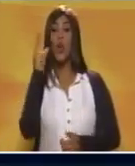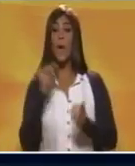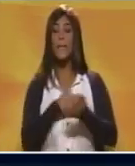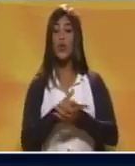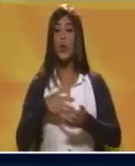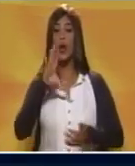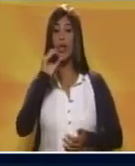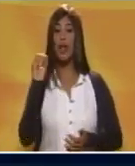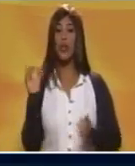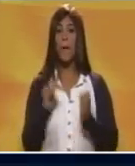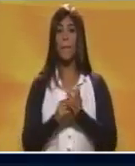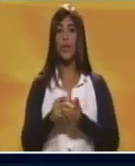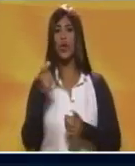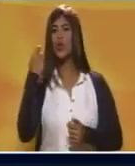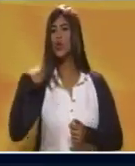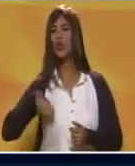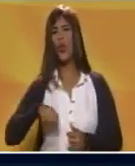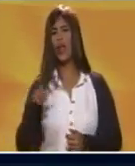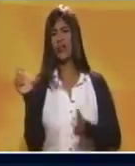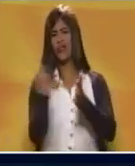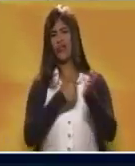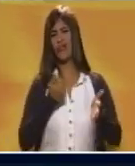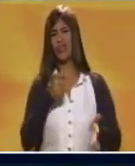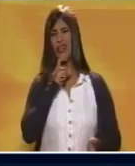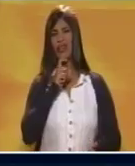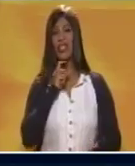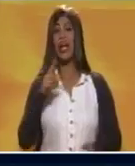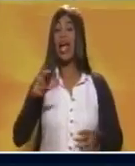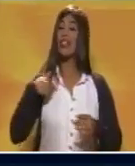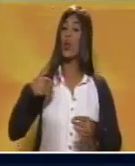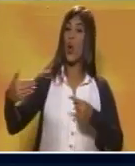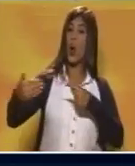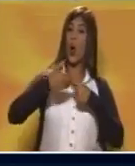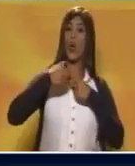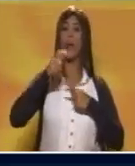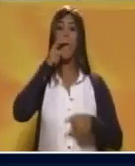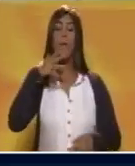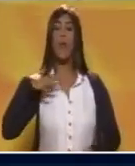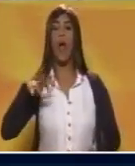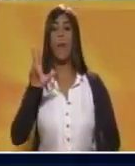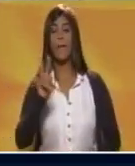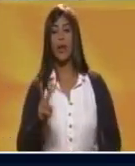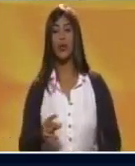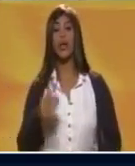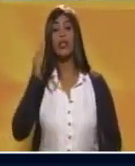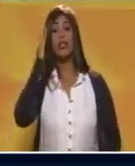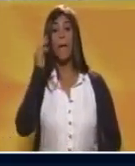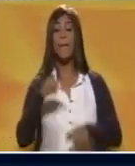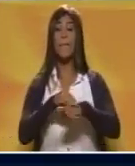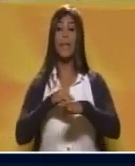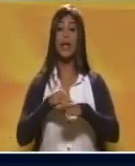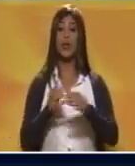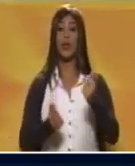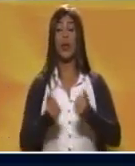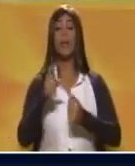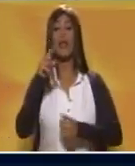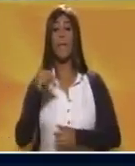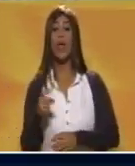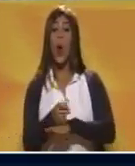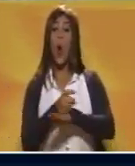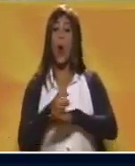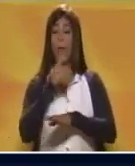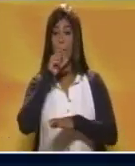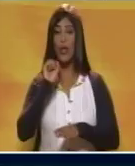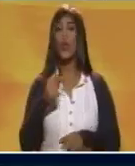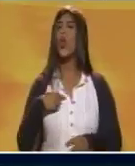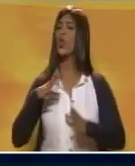2.500.000 soberanos, que es un sueldo que no tiene nadie aquí. Esto es un atropello al pueblo venezolano. Y sepa el señor ministro de Transporte y el gobierno bolivariano que